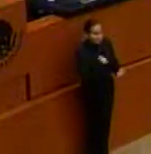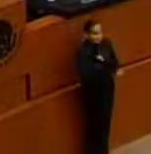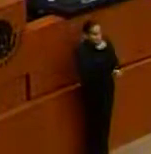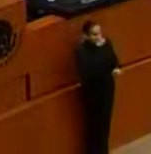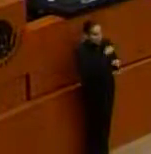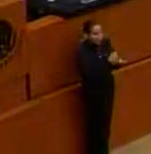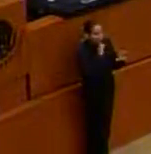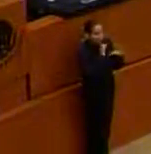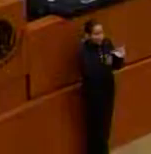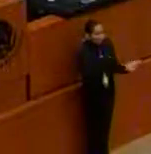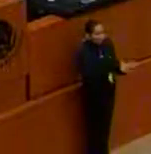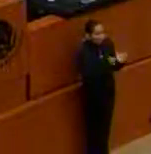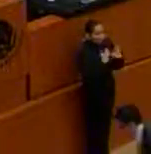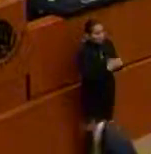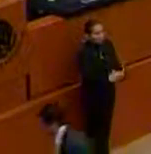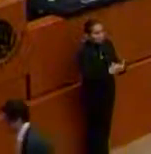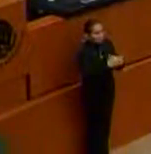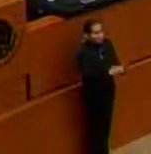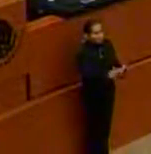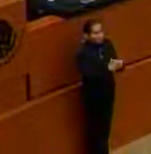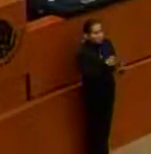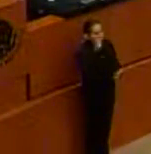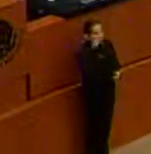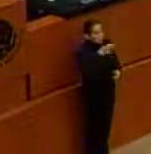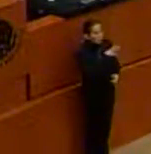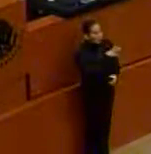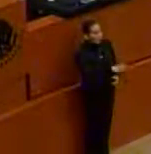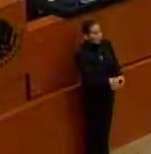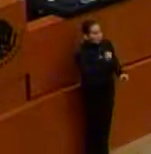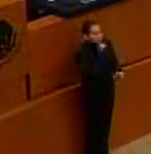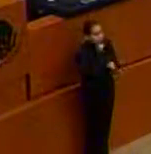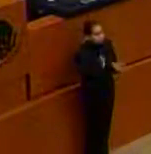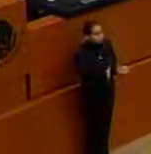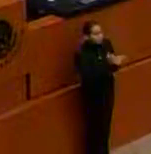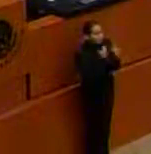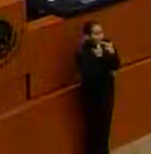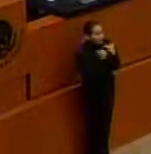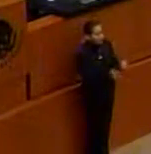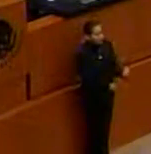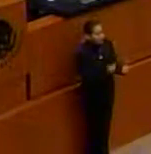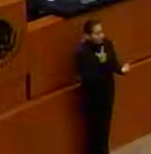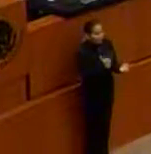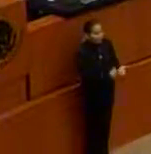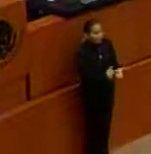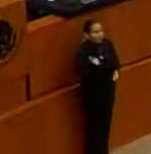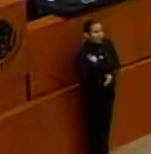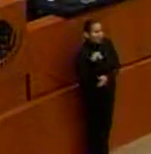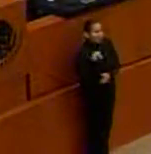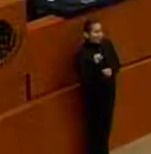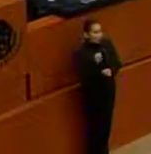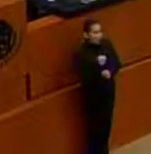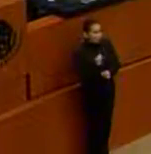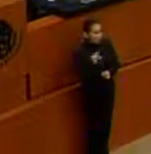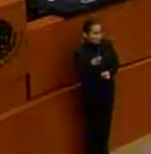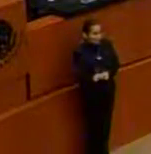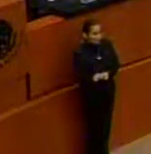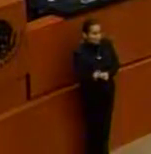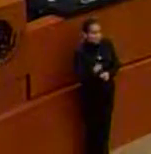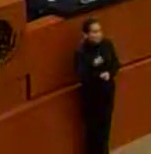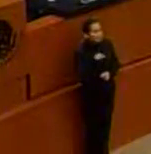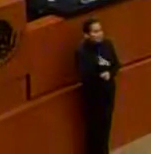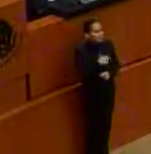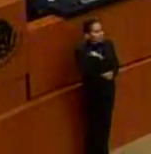Secretaría de Comercio y Fomento Industrial, director general de Promoción Fiscal en la Secretaría de Hacienda y Crédito